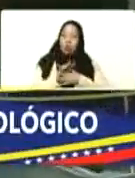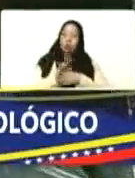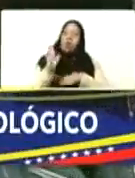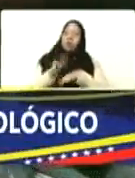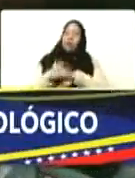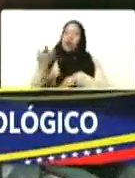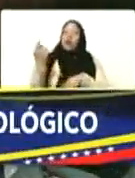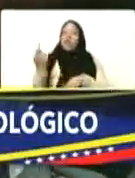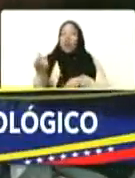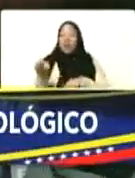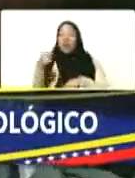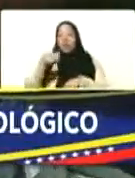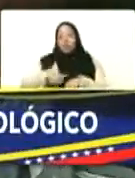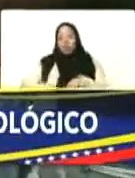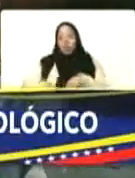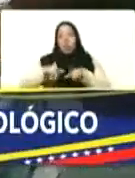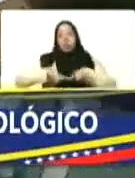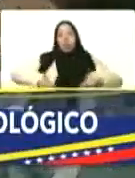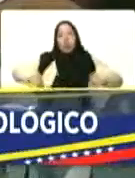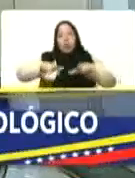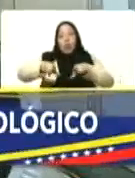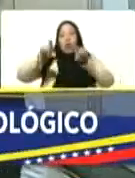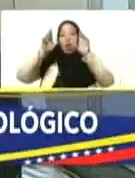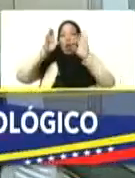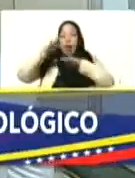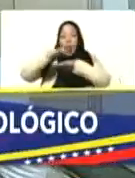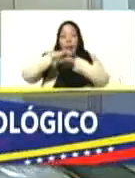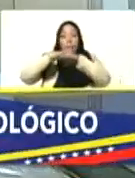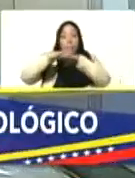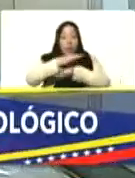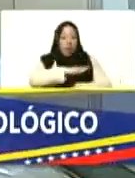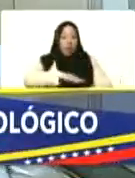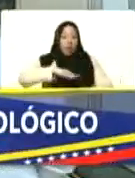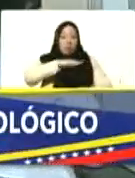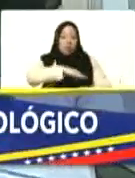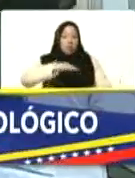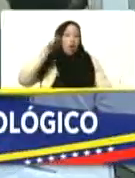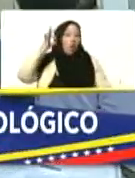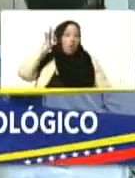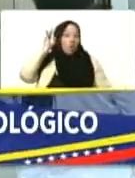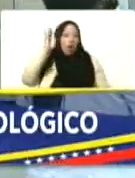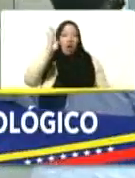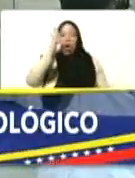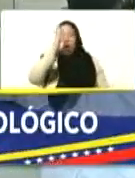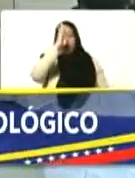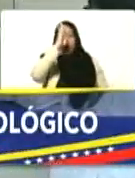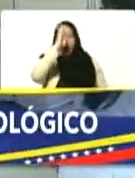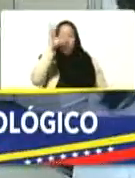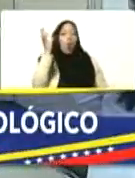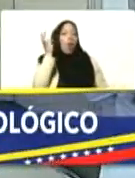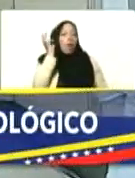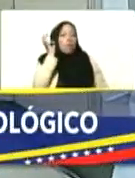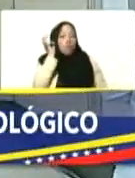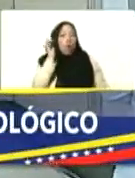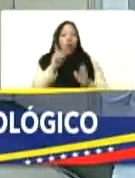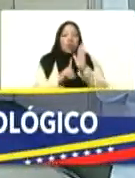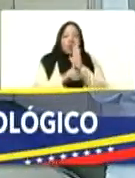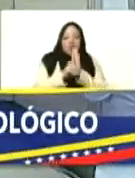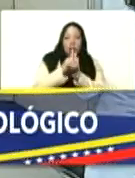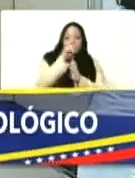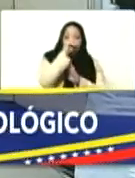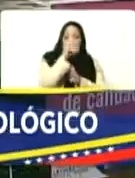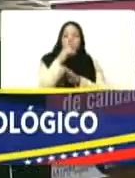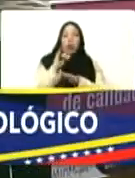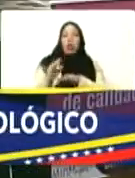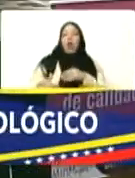esta farmacia está hoy en un espacio dedicado a la atención a la mujer, como es el Banco de la Mujer, pues es buscando cambiar esta atención, hacerla un